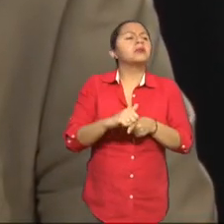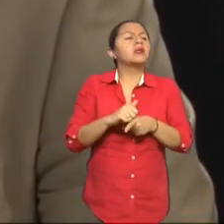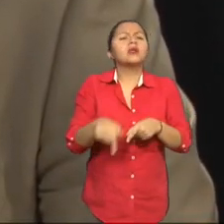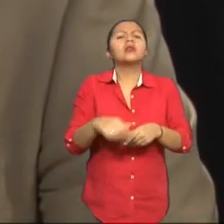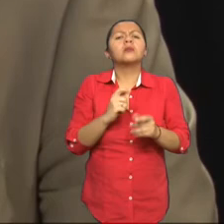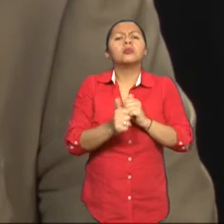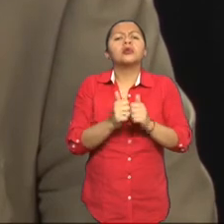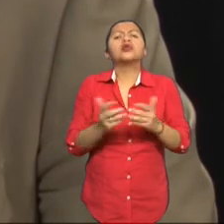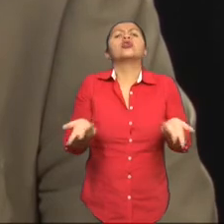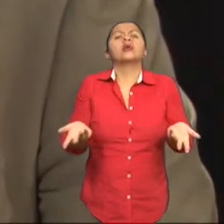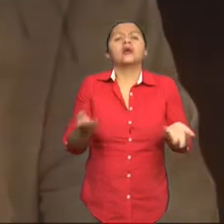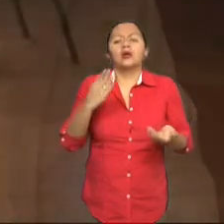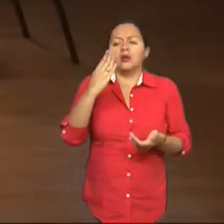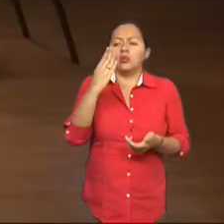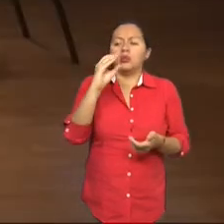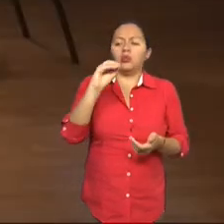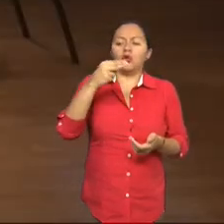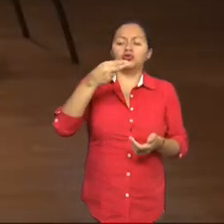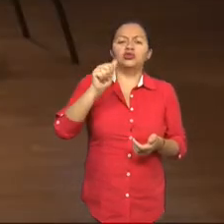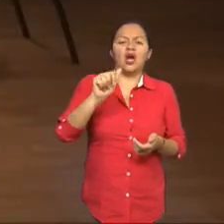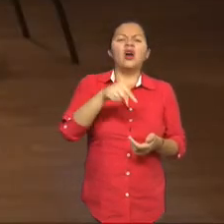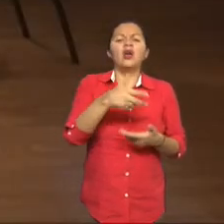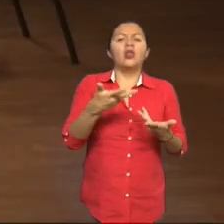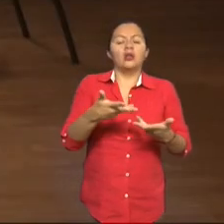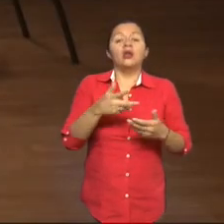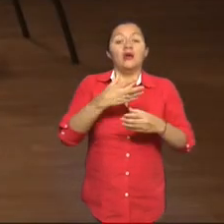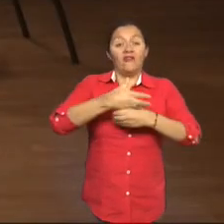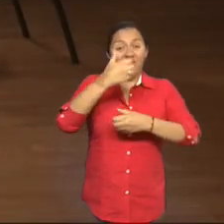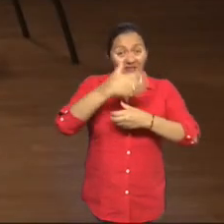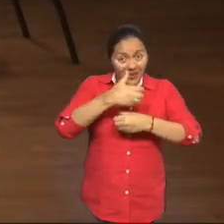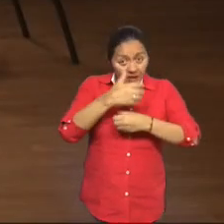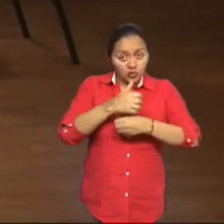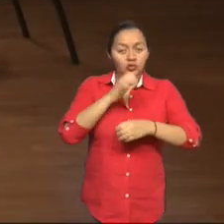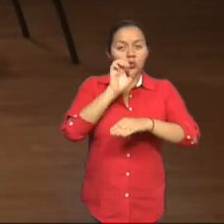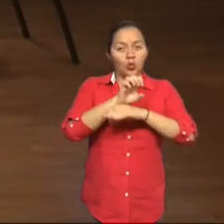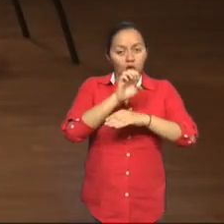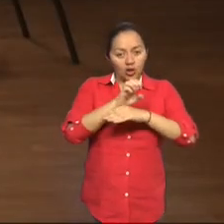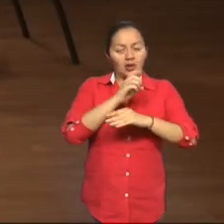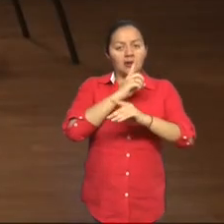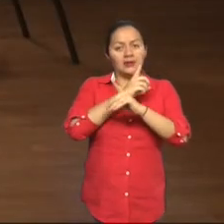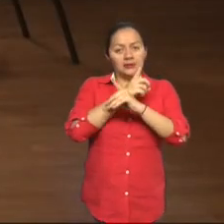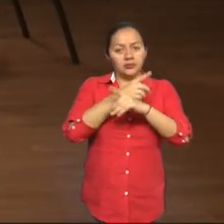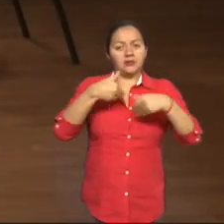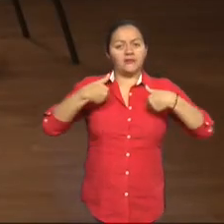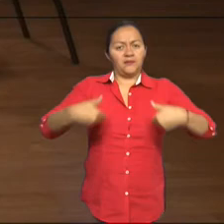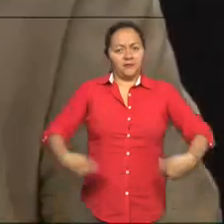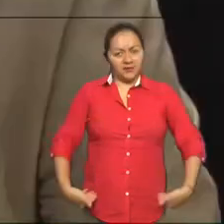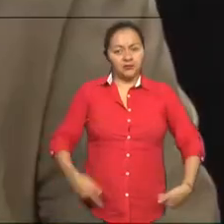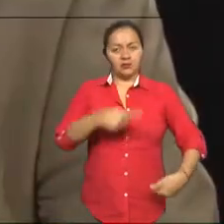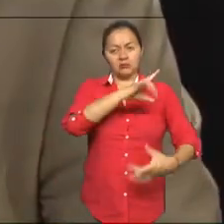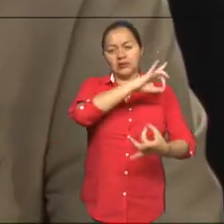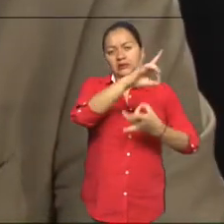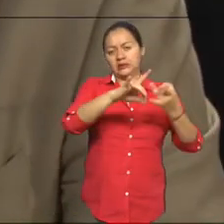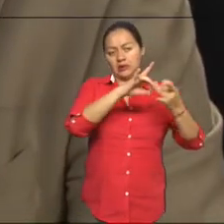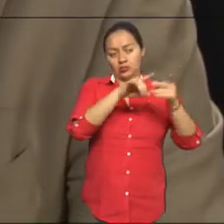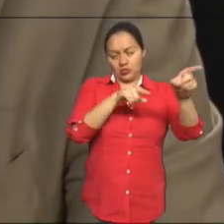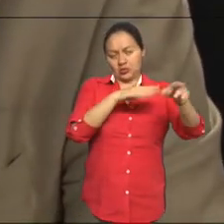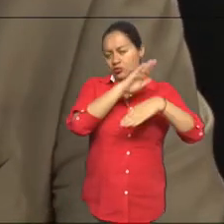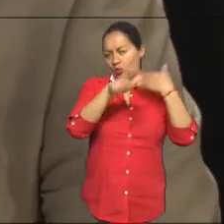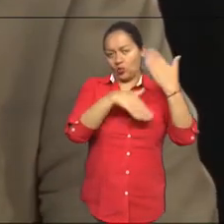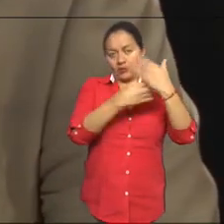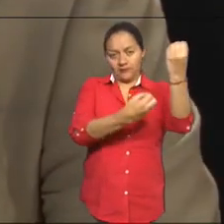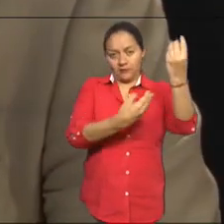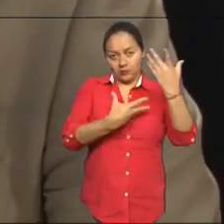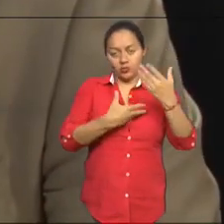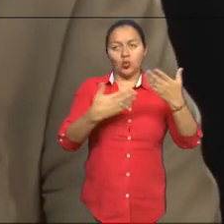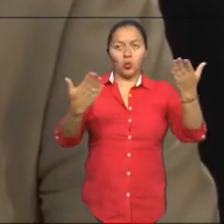deporte novedoso, de hecho? La Federación Ecuatoriana de Deportes para Personas con Discapacidad Física tiene la información exacta de dónde, en Guayaquil y